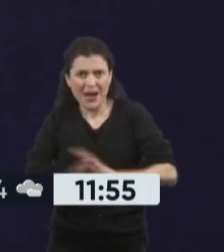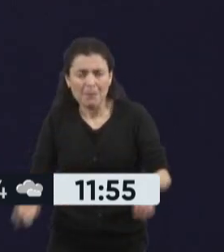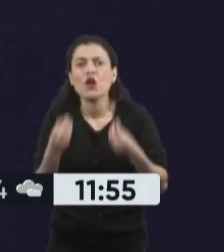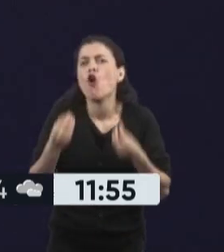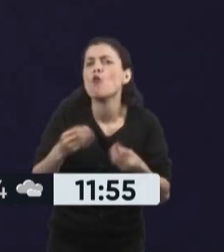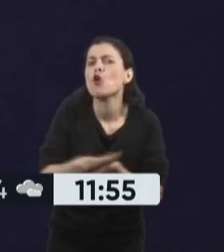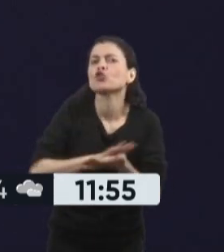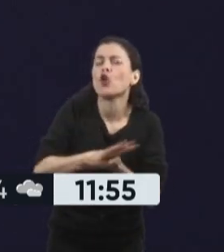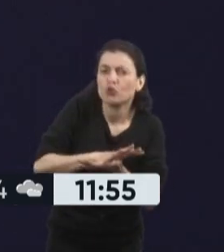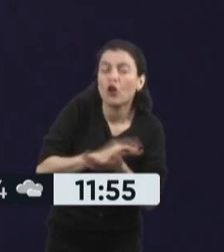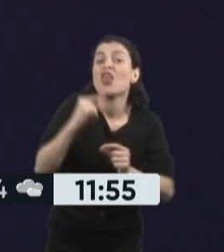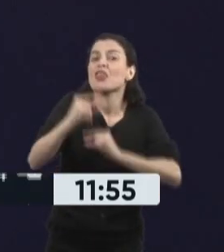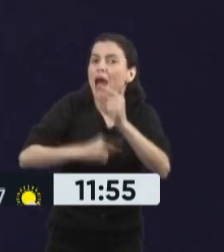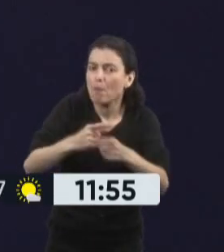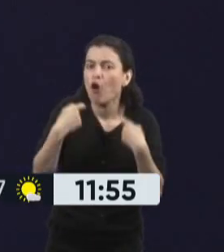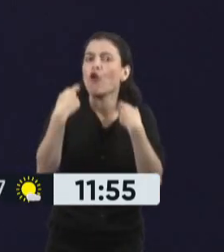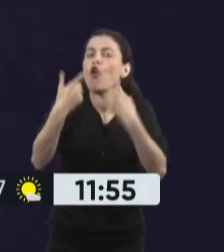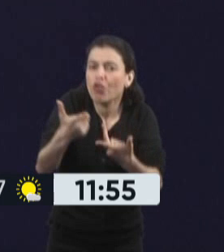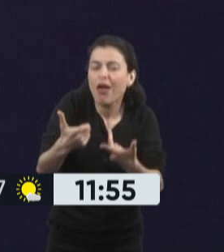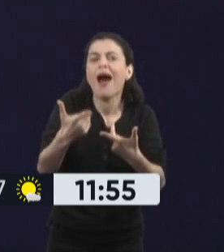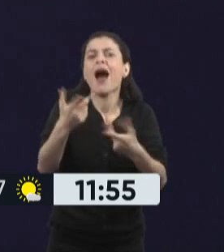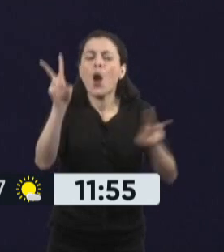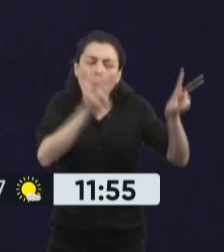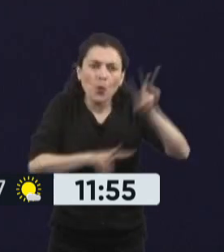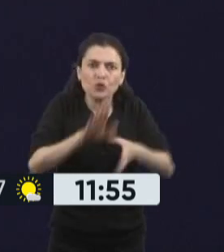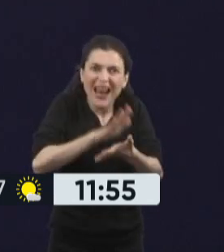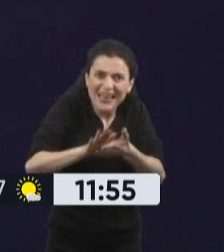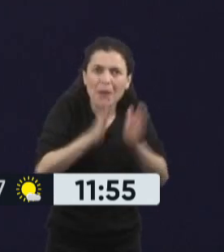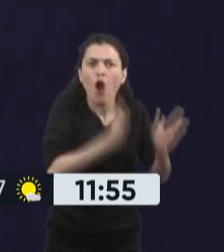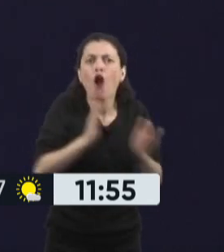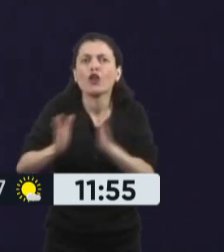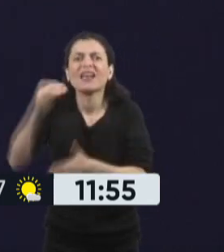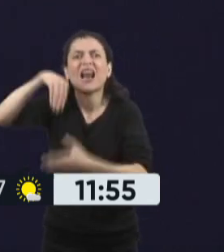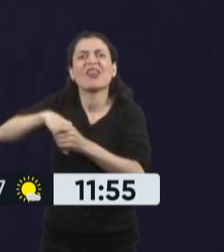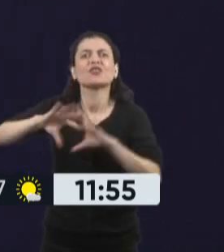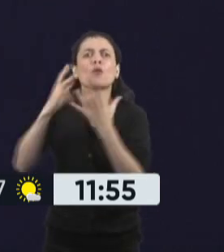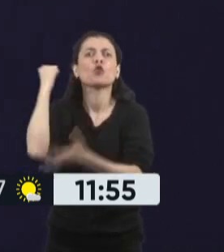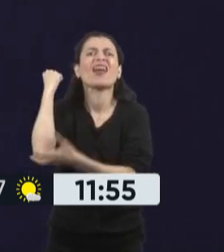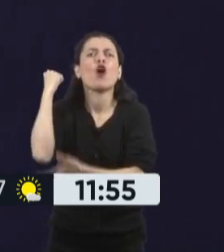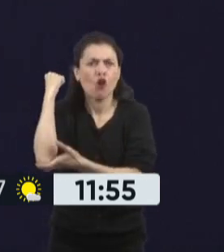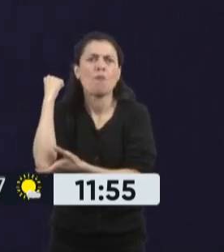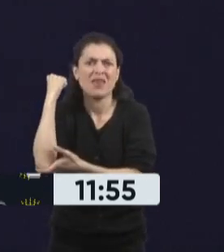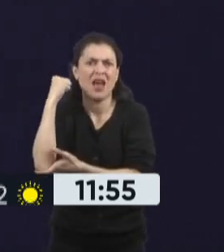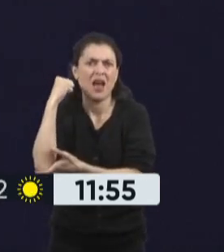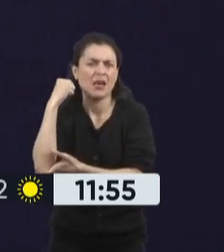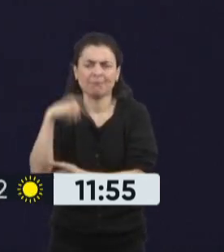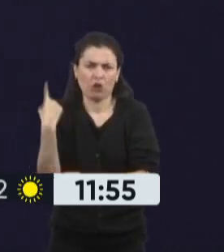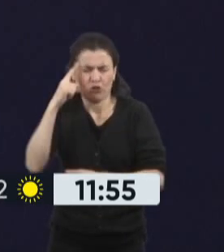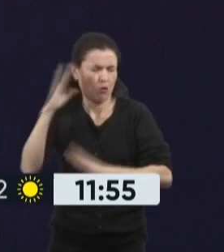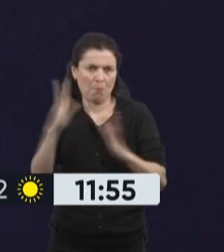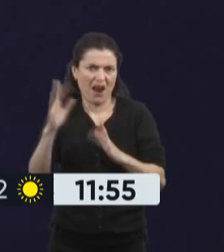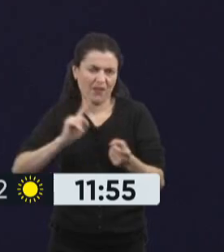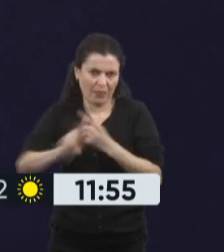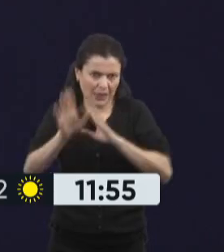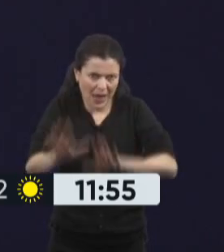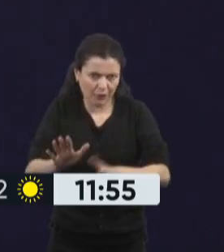en materia de sinceramiento, en materia de ordenamiento económico, es brutal. Así que efectivamente estamos